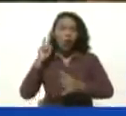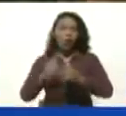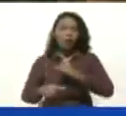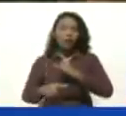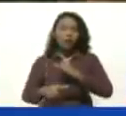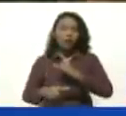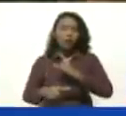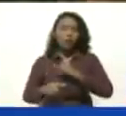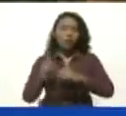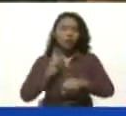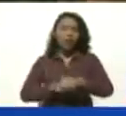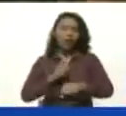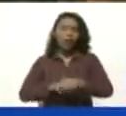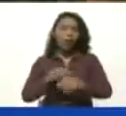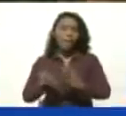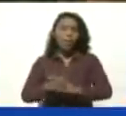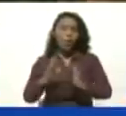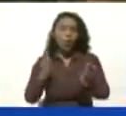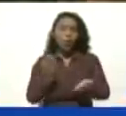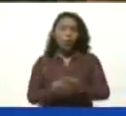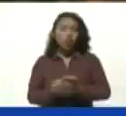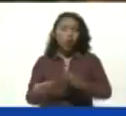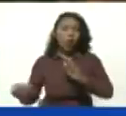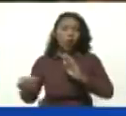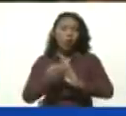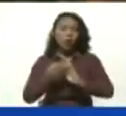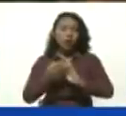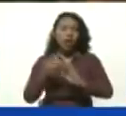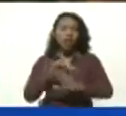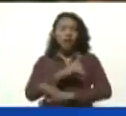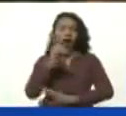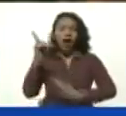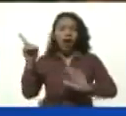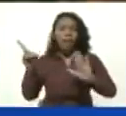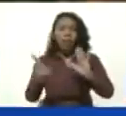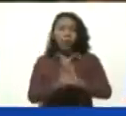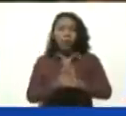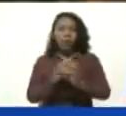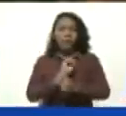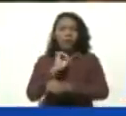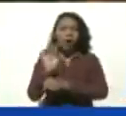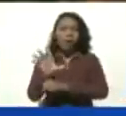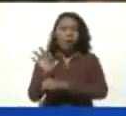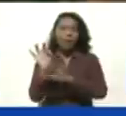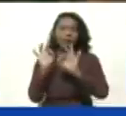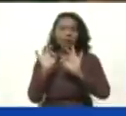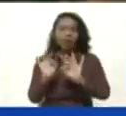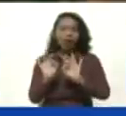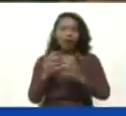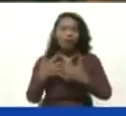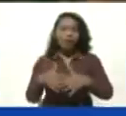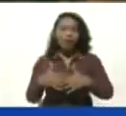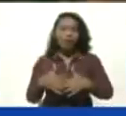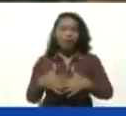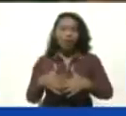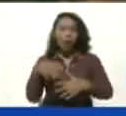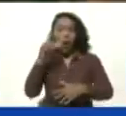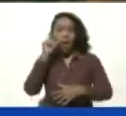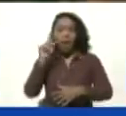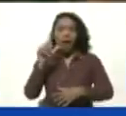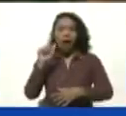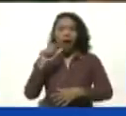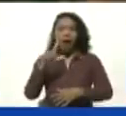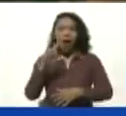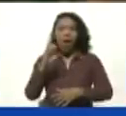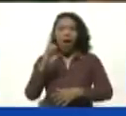últimas décadas en el mundo contra el diplomático, enviado especial y empresario Alex